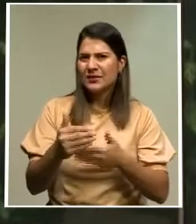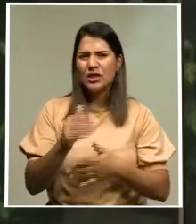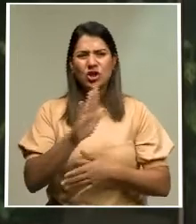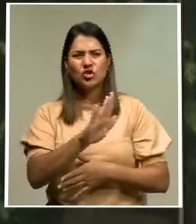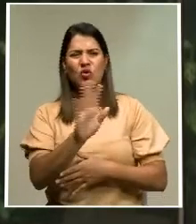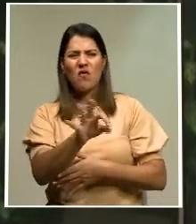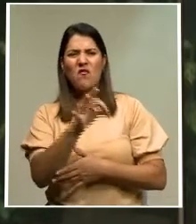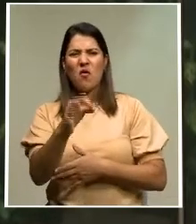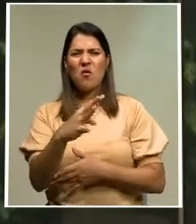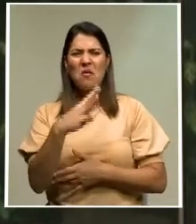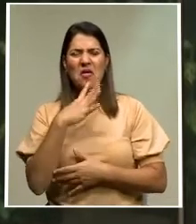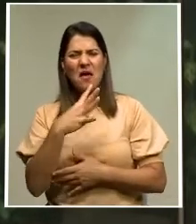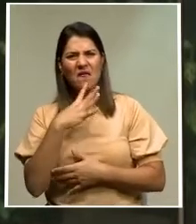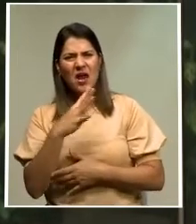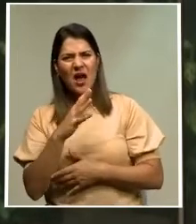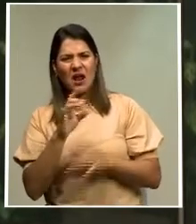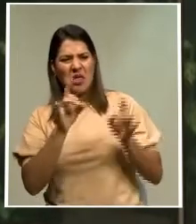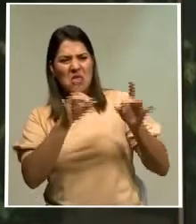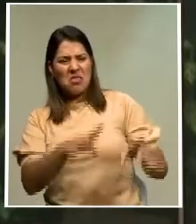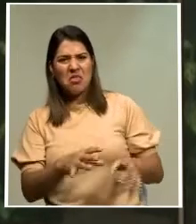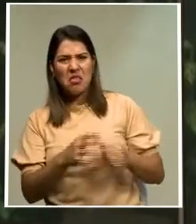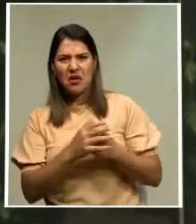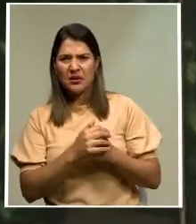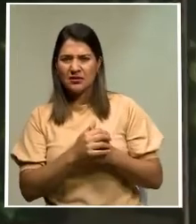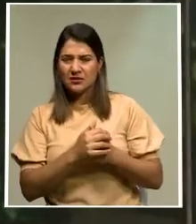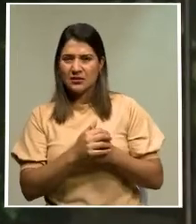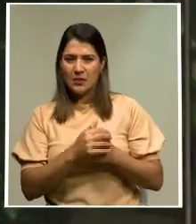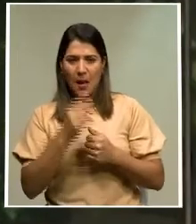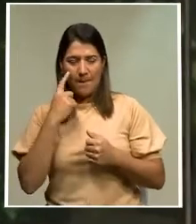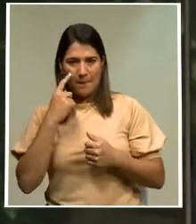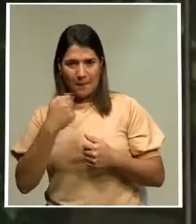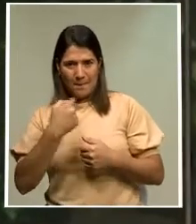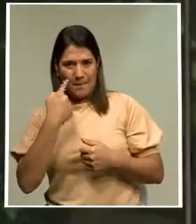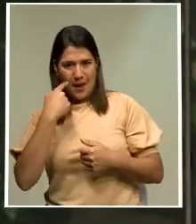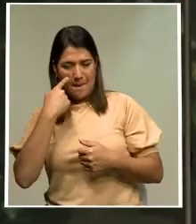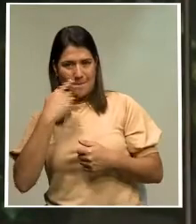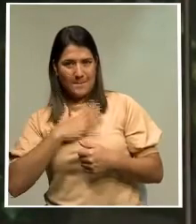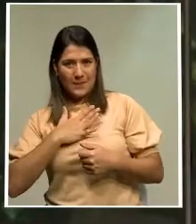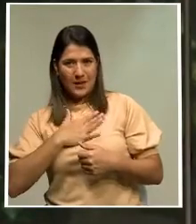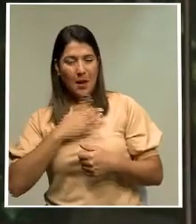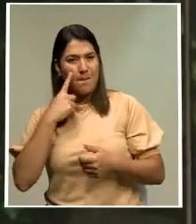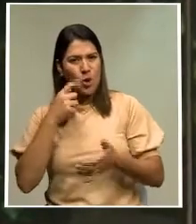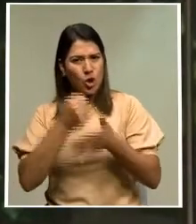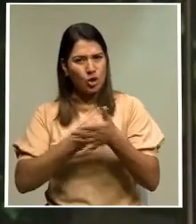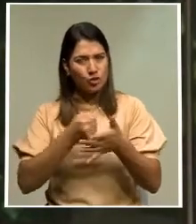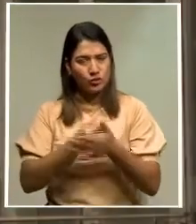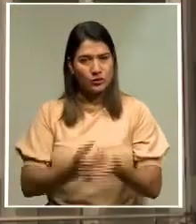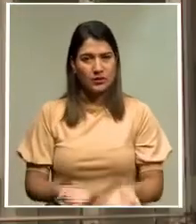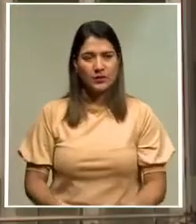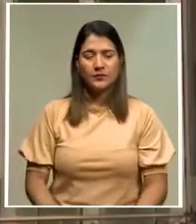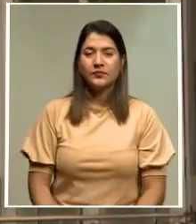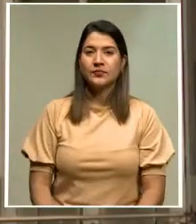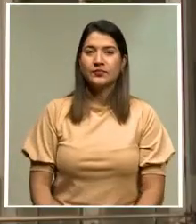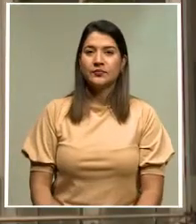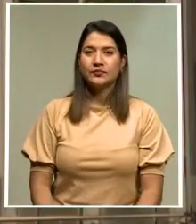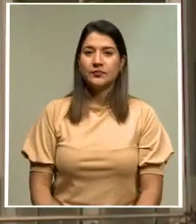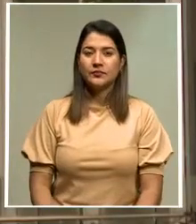calificar grosera, baja a este servidor por esta lucha.